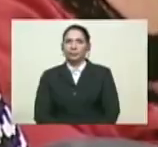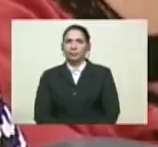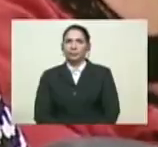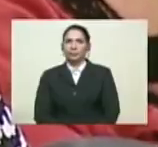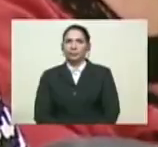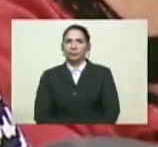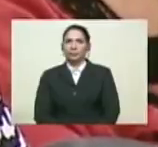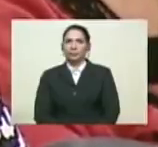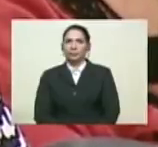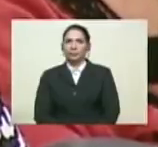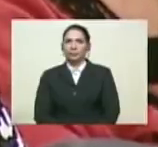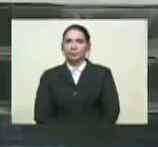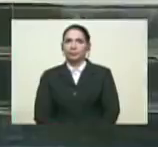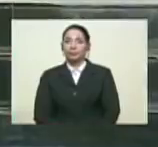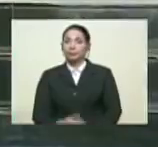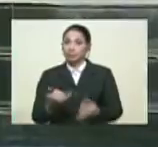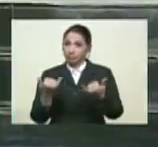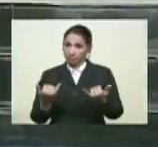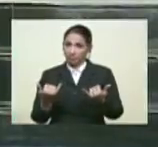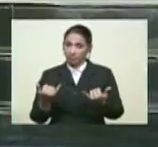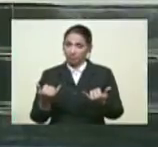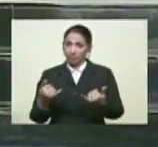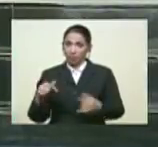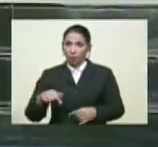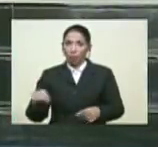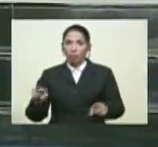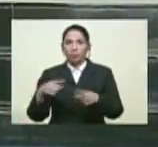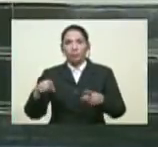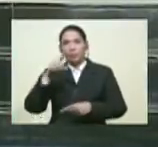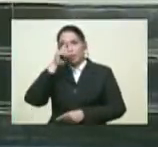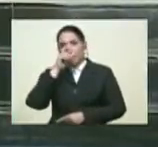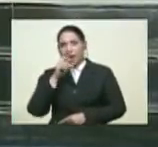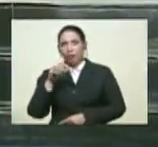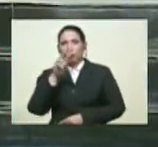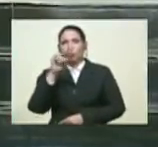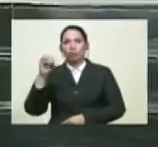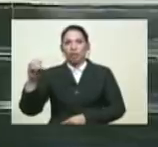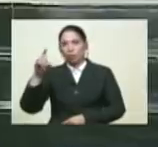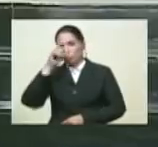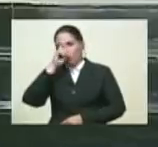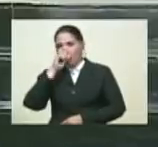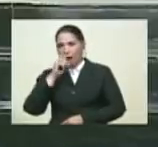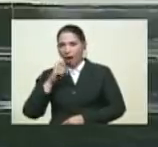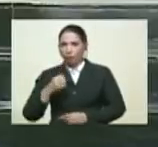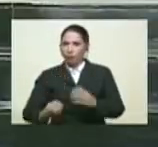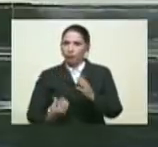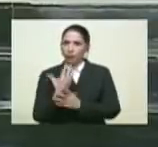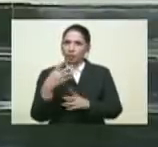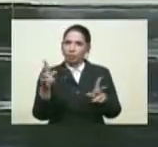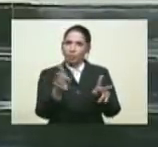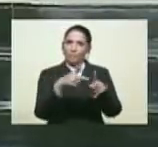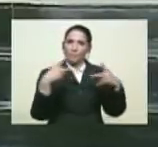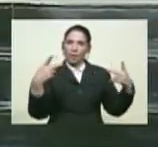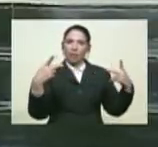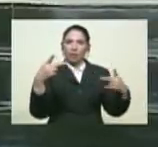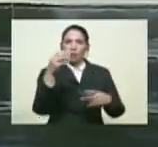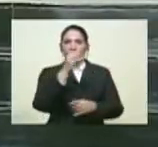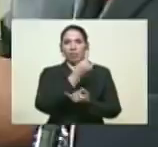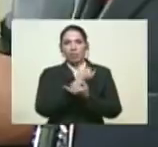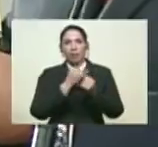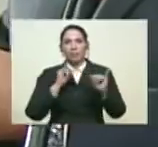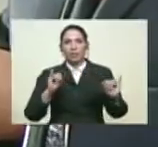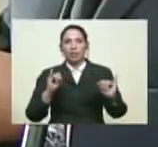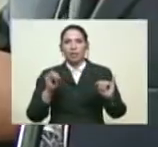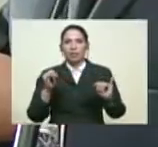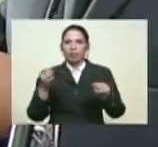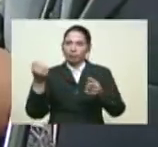No por casualidad hoy estamos conmemorando los 200 años del periódico de la independencia, de la